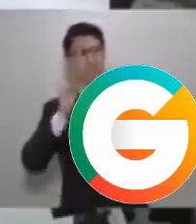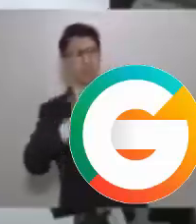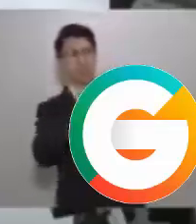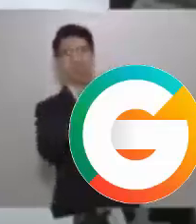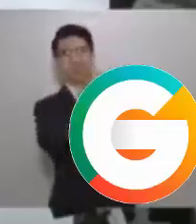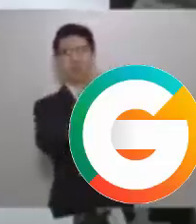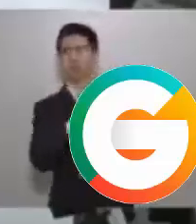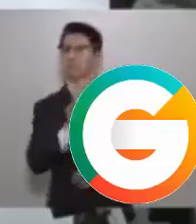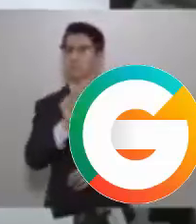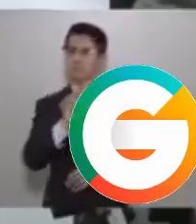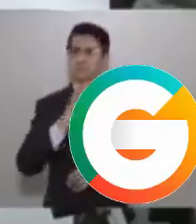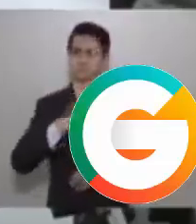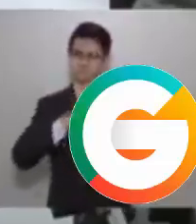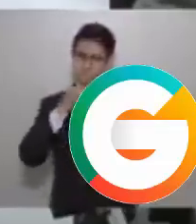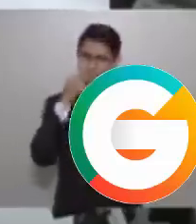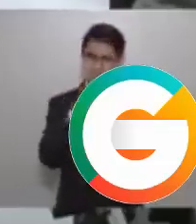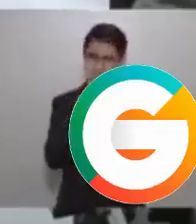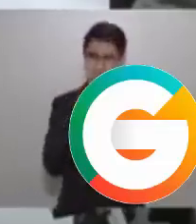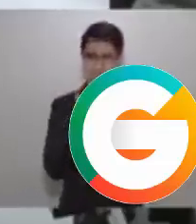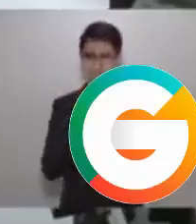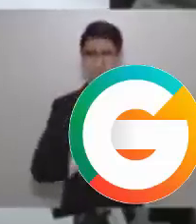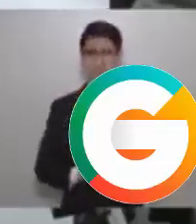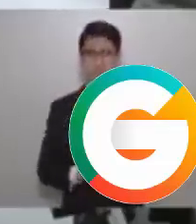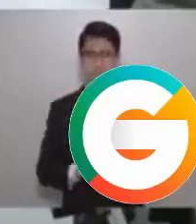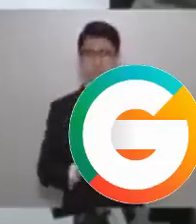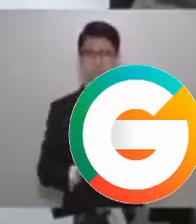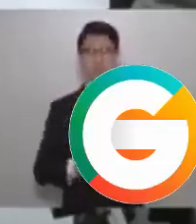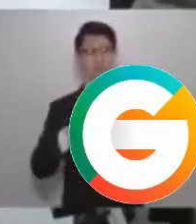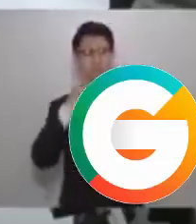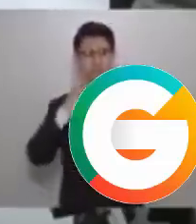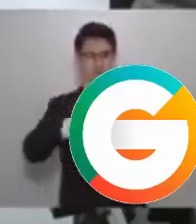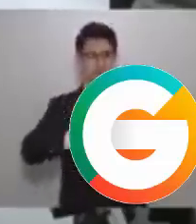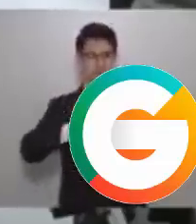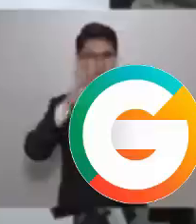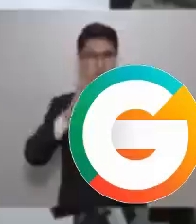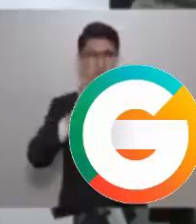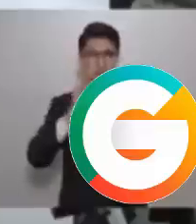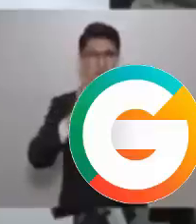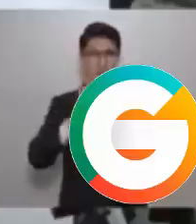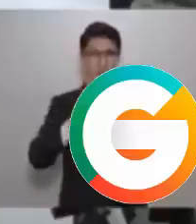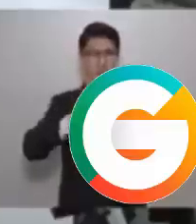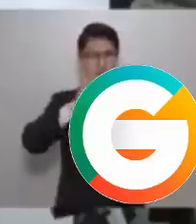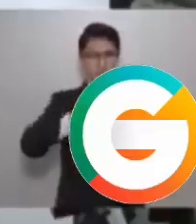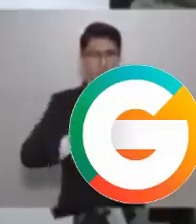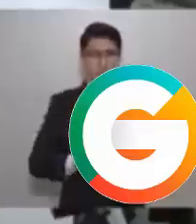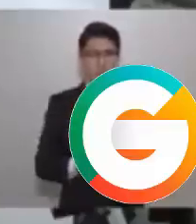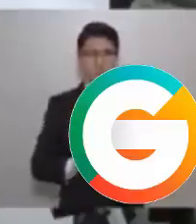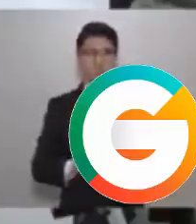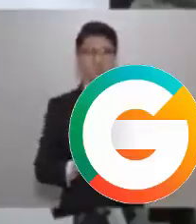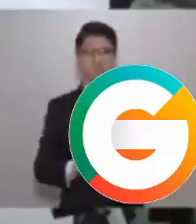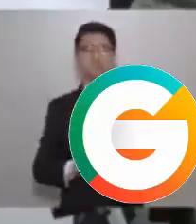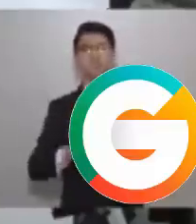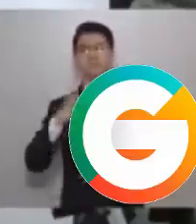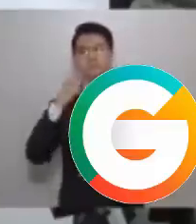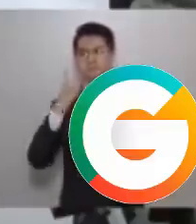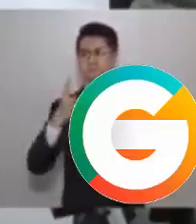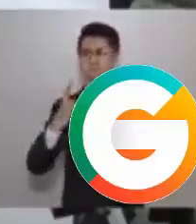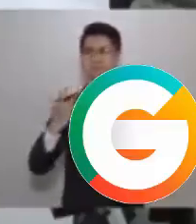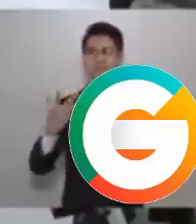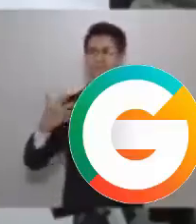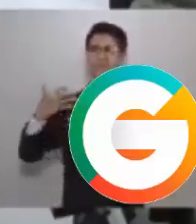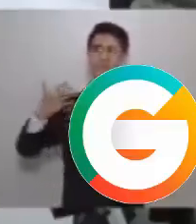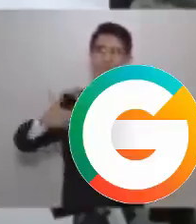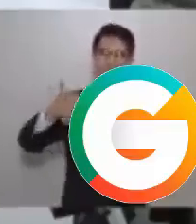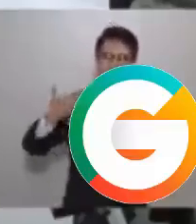ser conscientes del escenario que recepcionamos, explicando y entendiendo las razones y desarrollando siempre todos los esfuerzos que nos